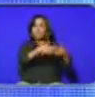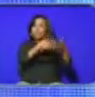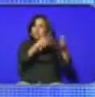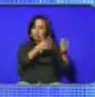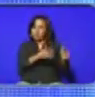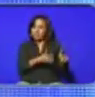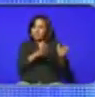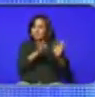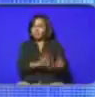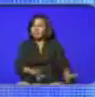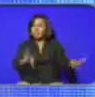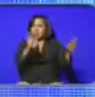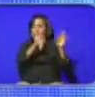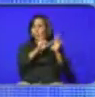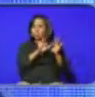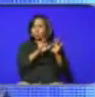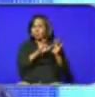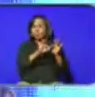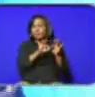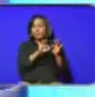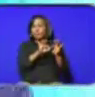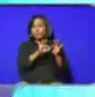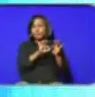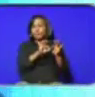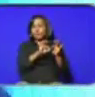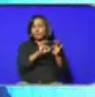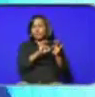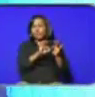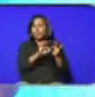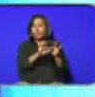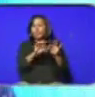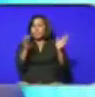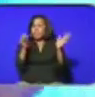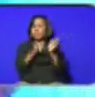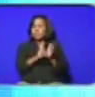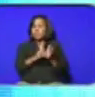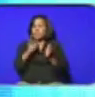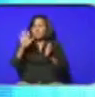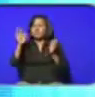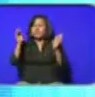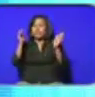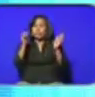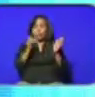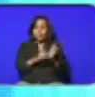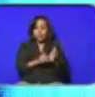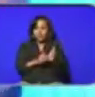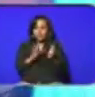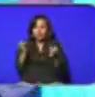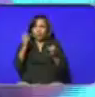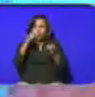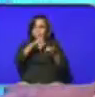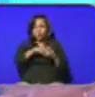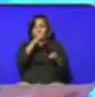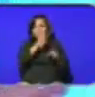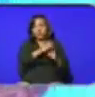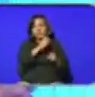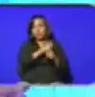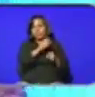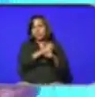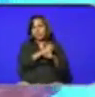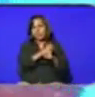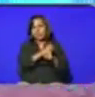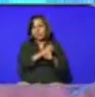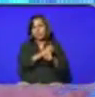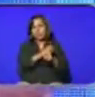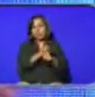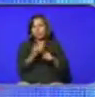país, Magdalena, empresarios de 1,000, 5,000, 10,000 empleos que generan estos empresarios. Hay una comisión